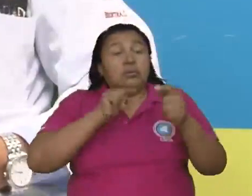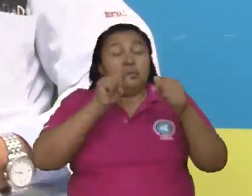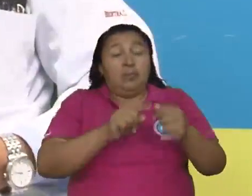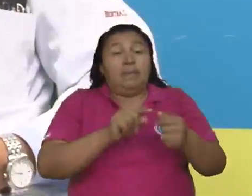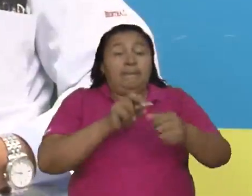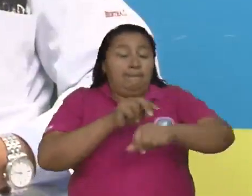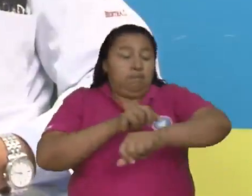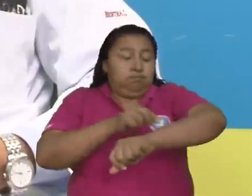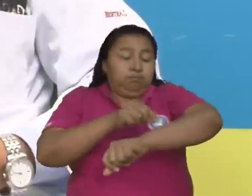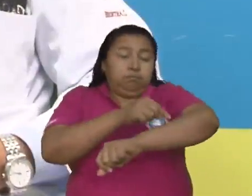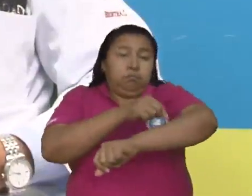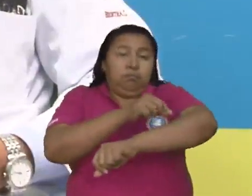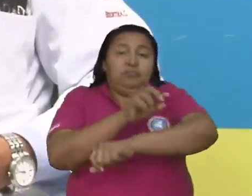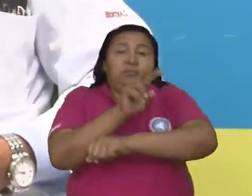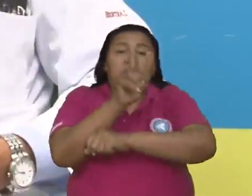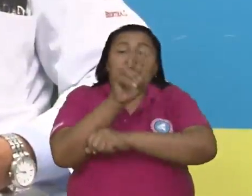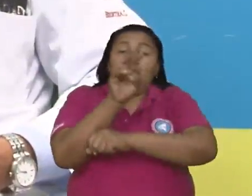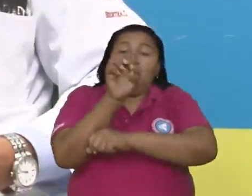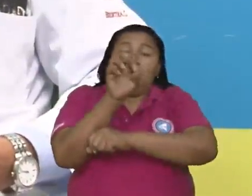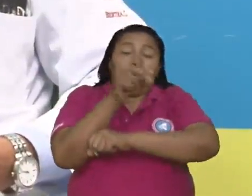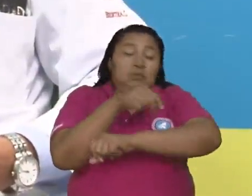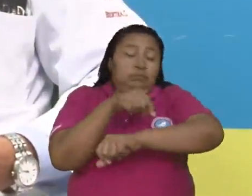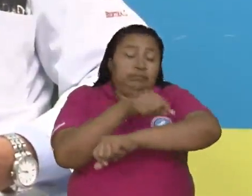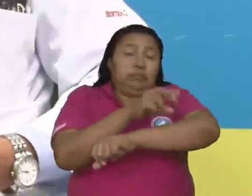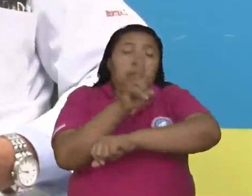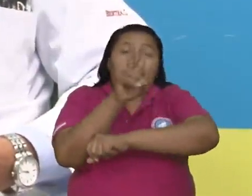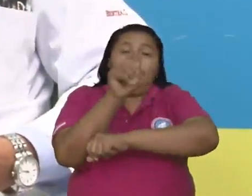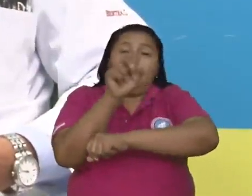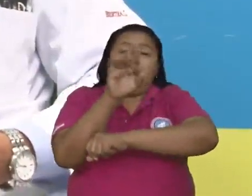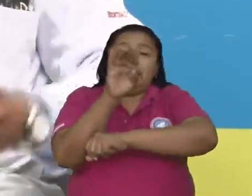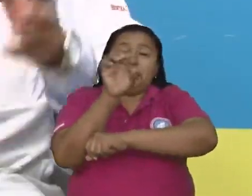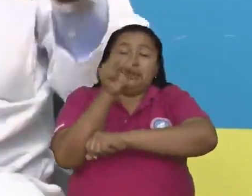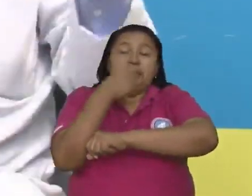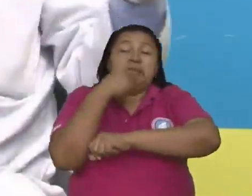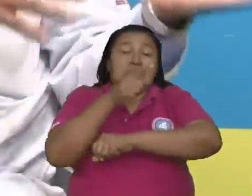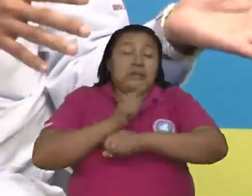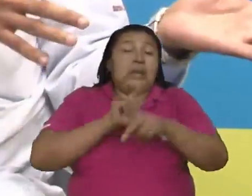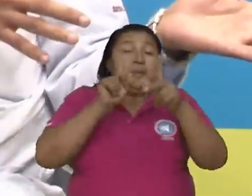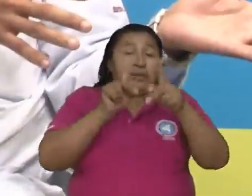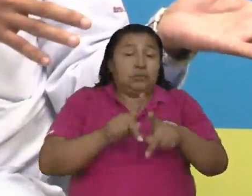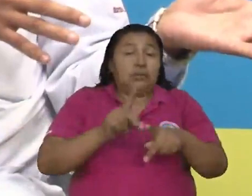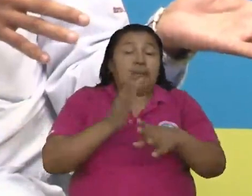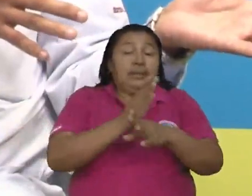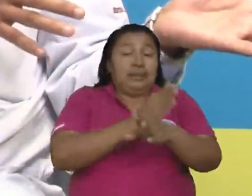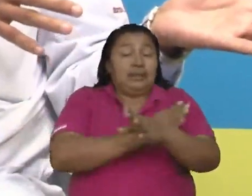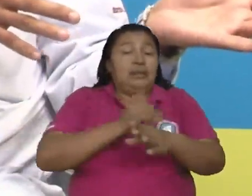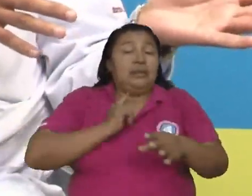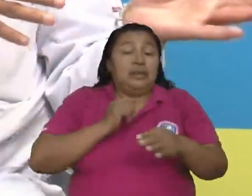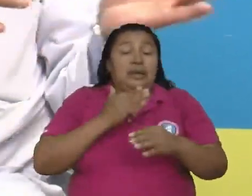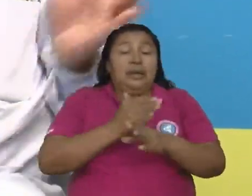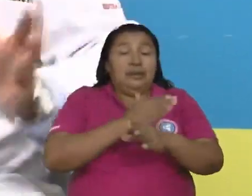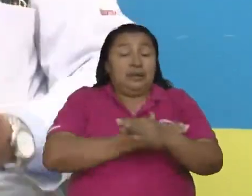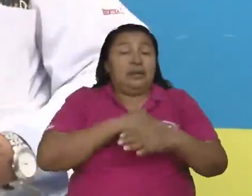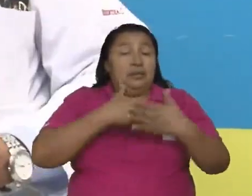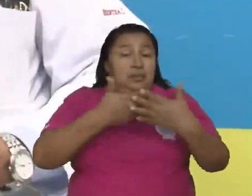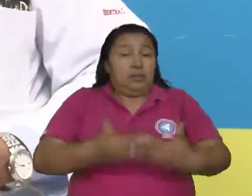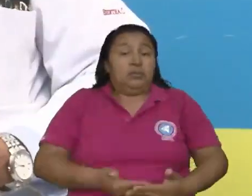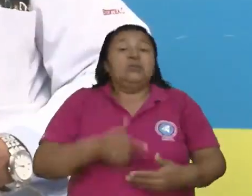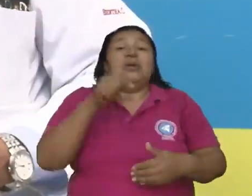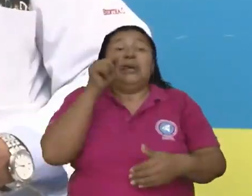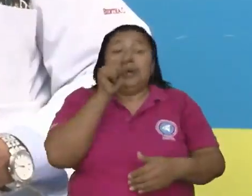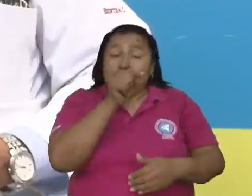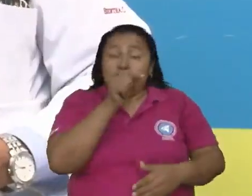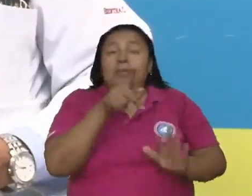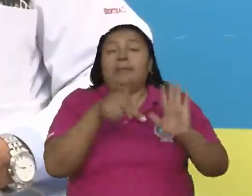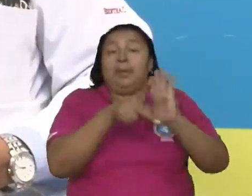varices, es frecuente que se presente en embarazada. Y si ya la paciente la tenía previo al embarazo, pues ese es un factor de riesgo